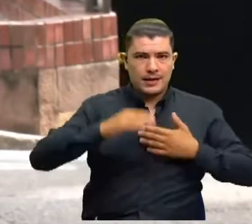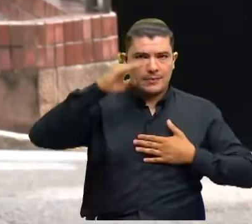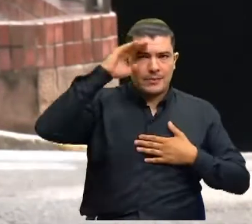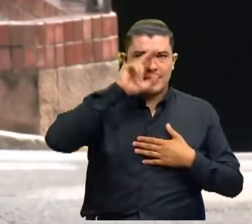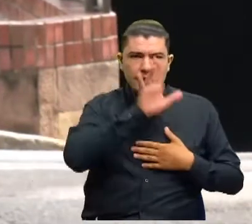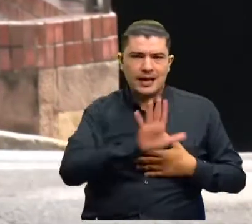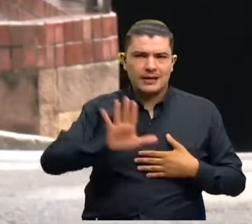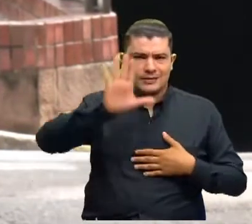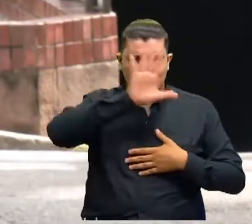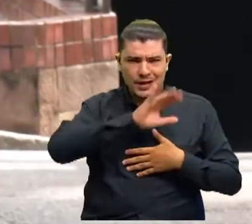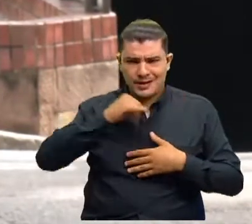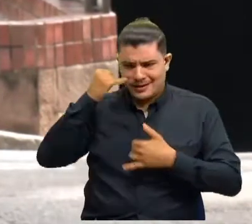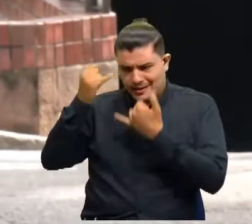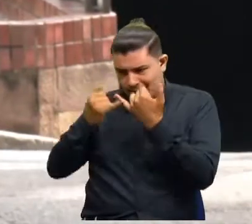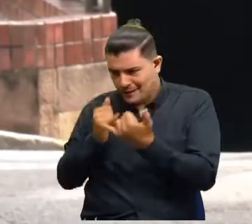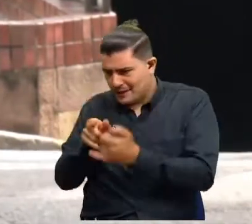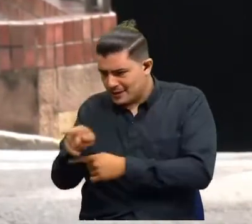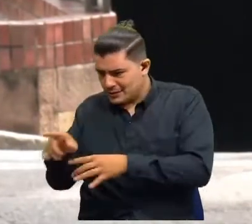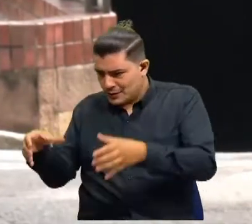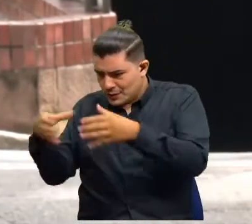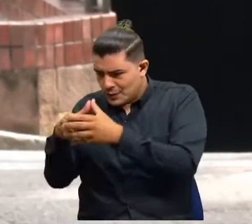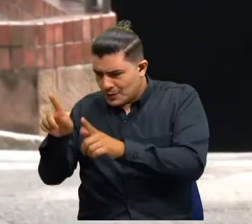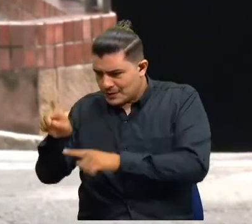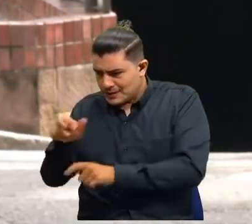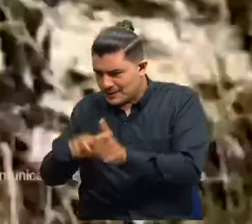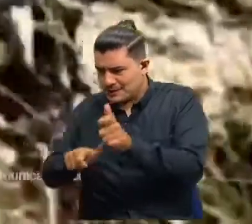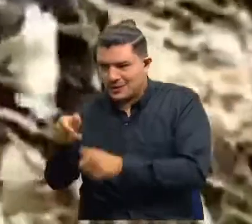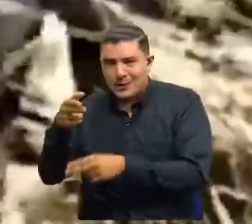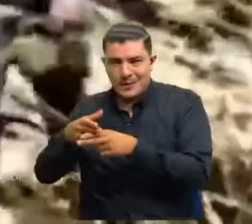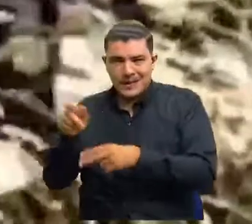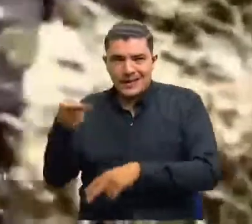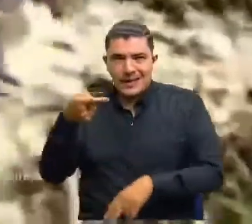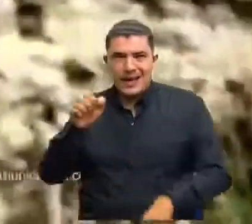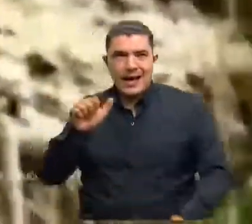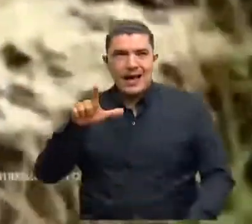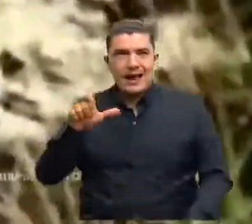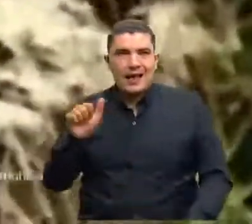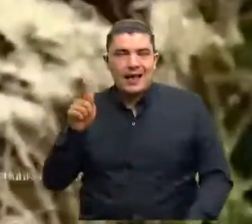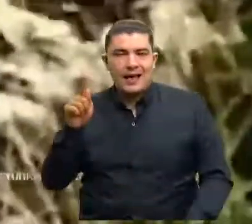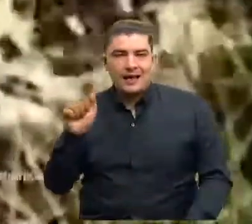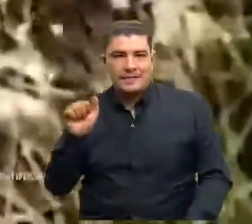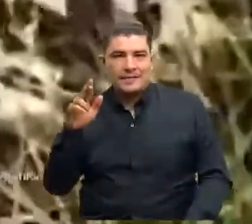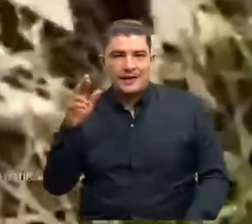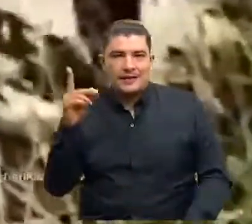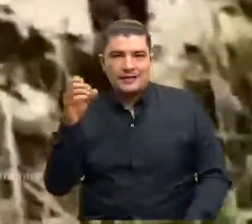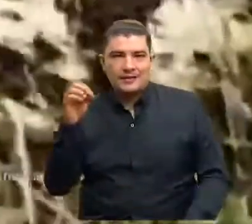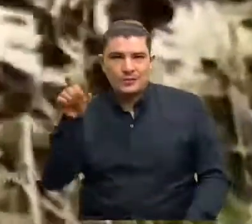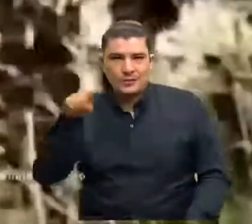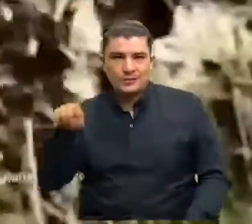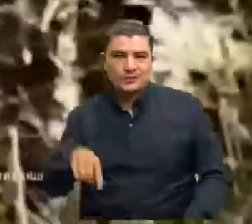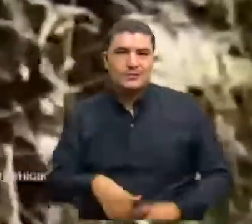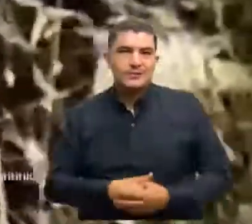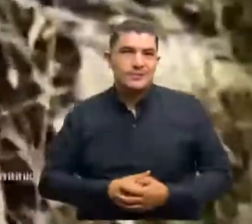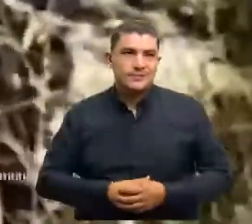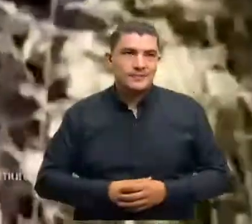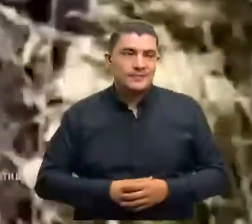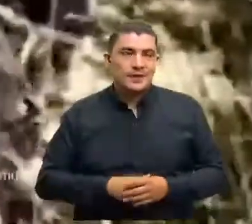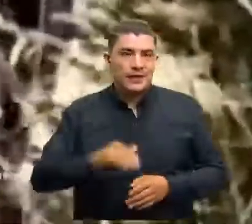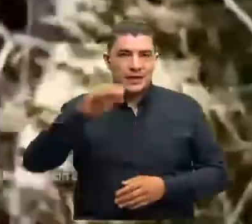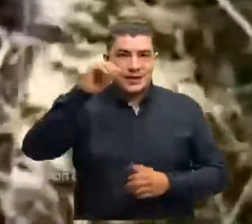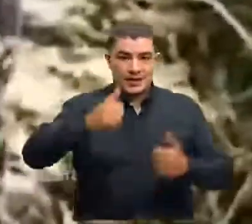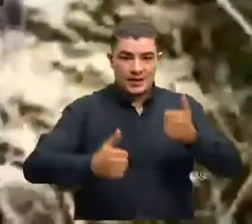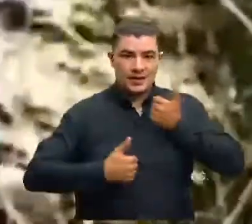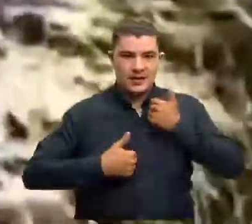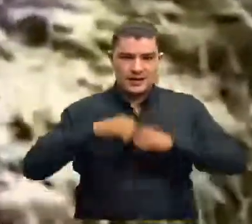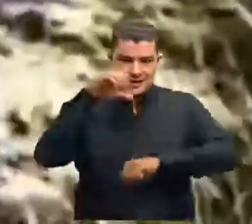galafardos y se logró la captura de estas personas. Este es el momento en el que las autoridades hacen efectiva las